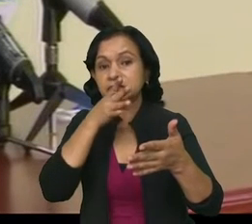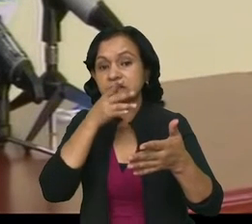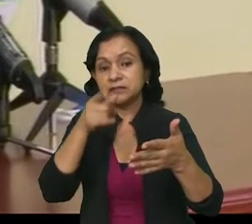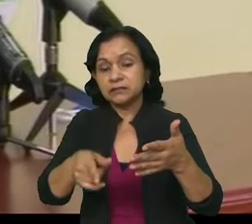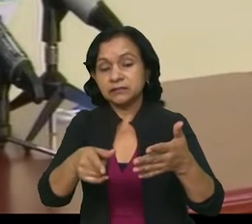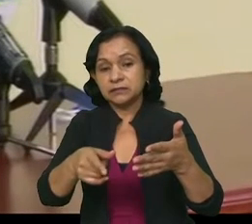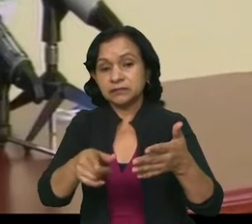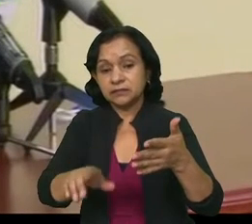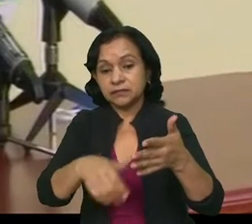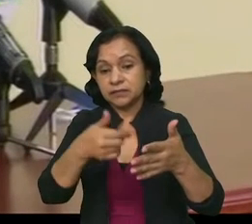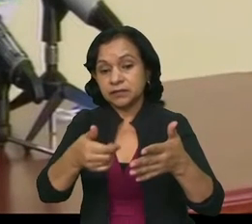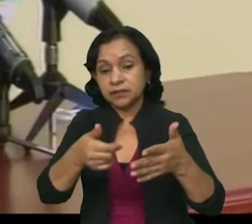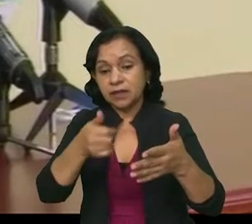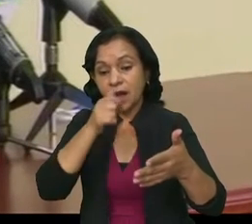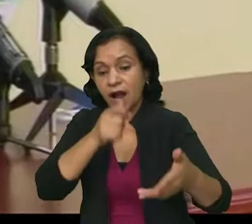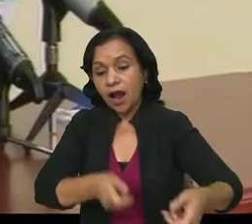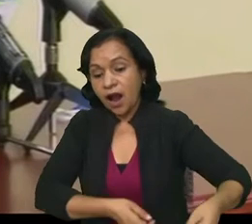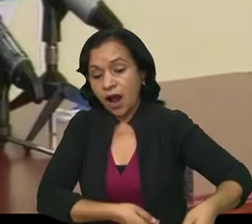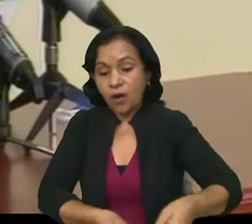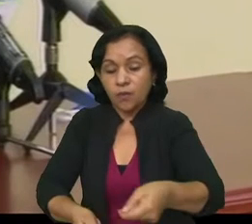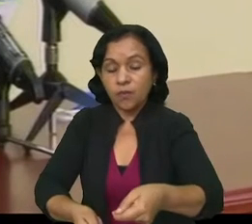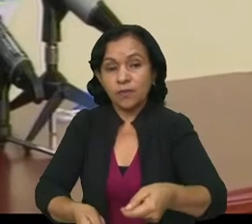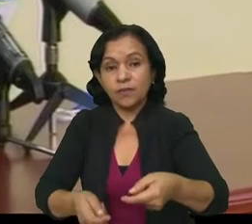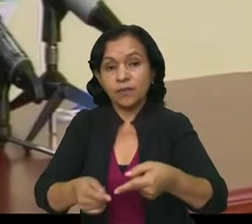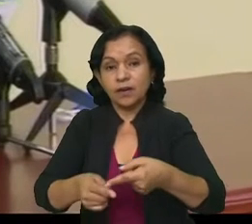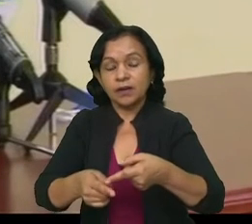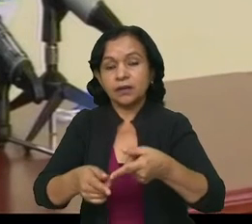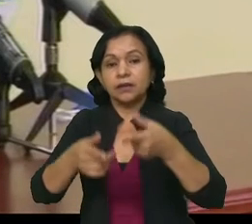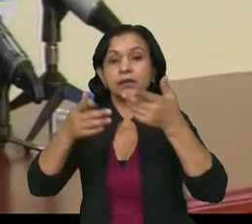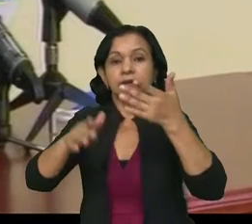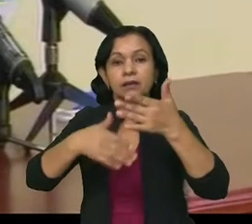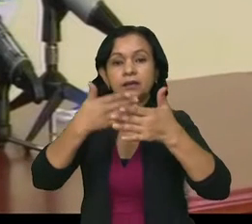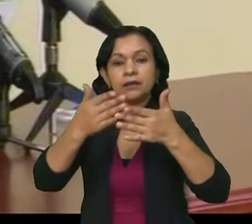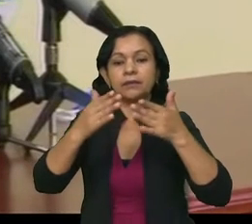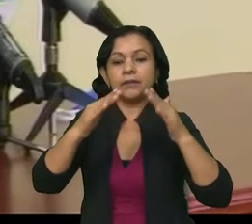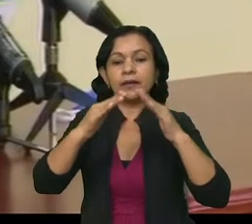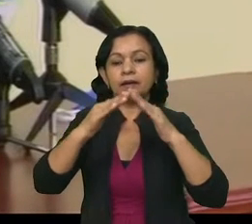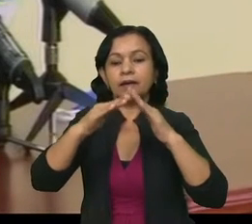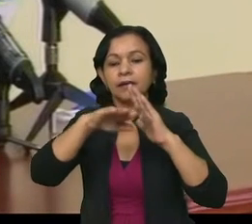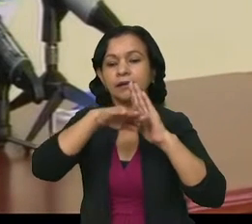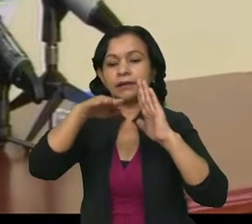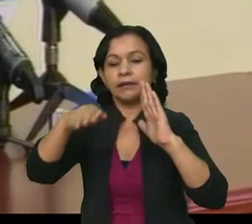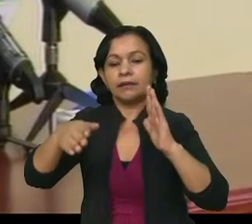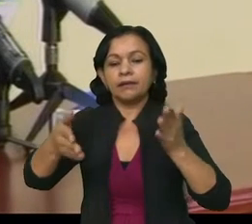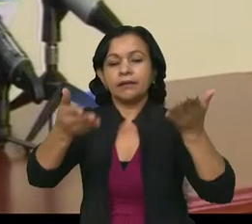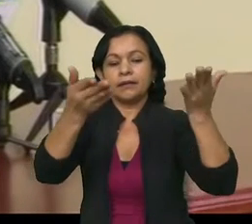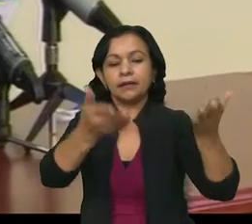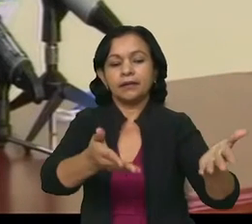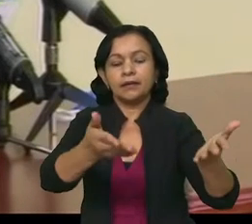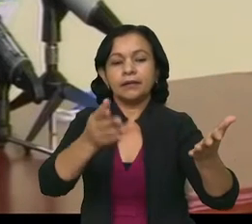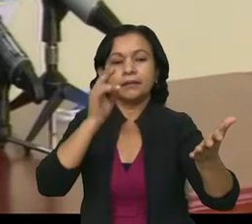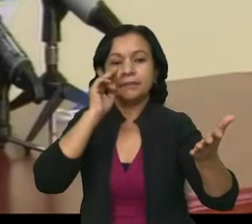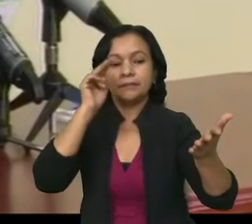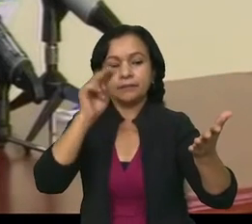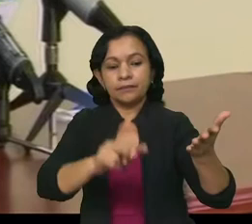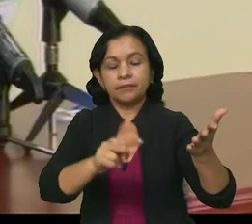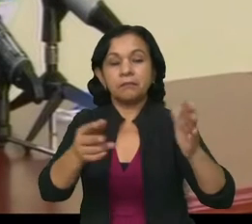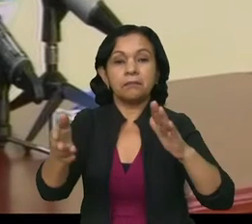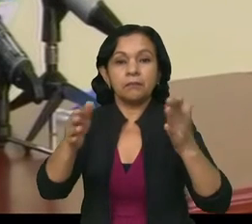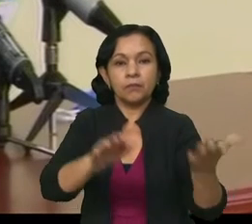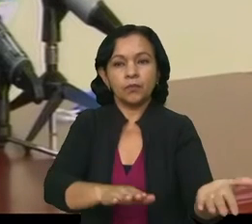echaron posteriormente a la niñita agua en el rostro y luego la llevaron a su camita, percatándose posteriormente de que estaba